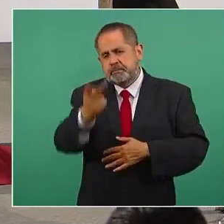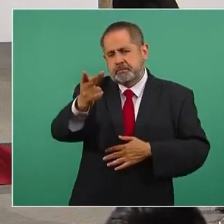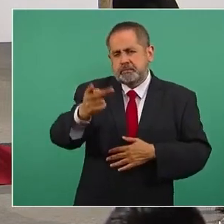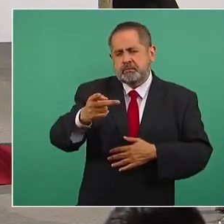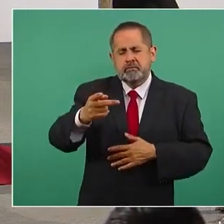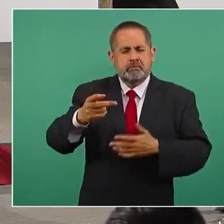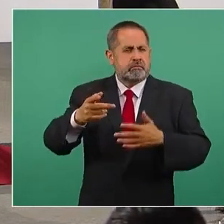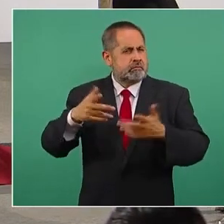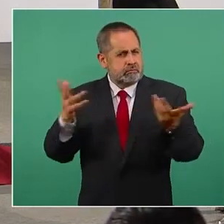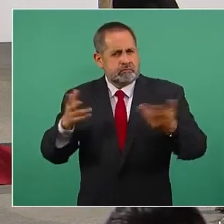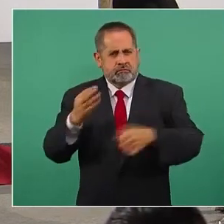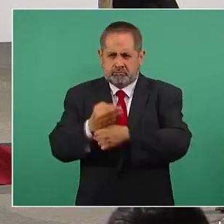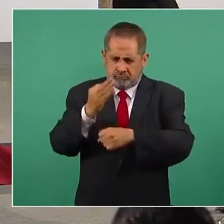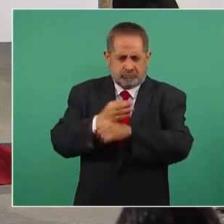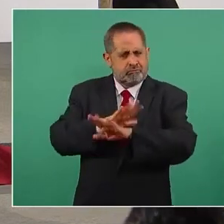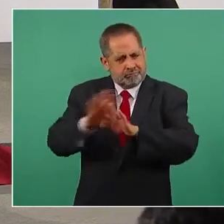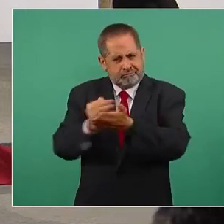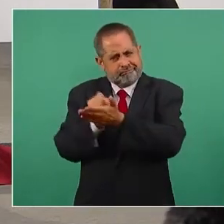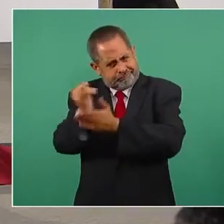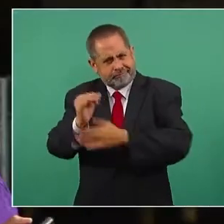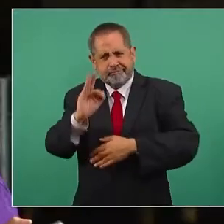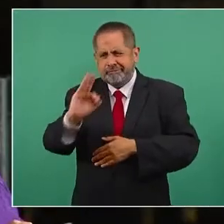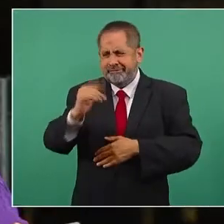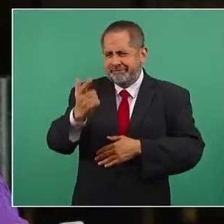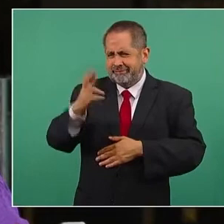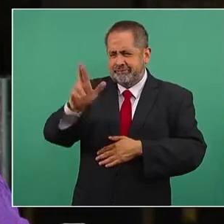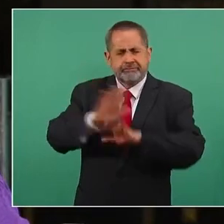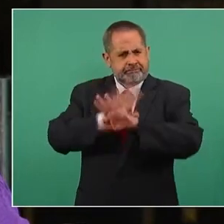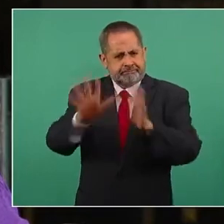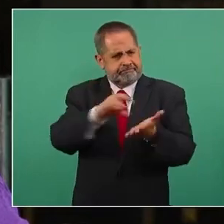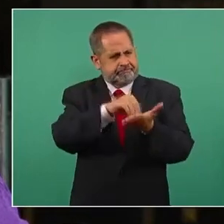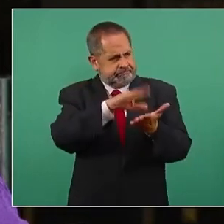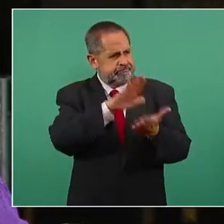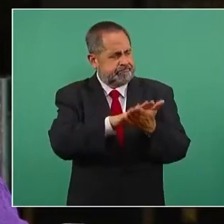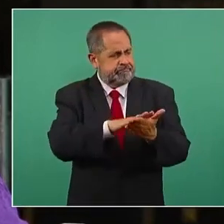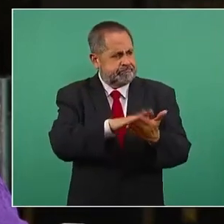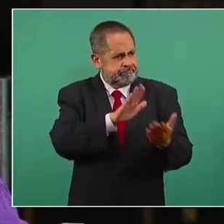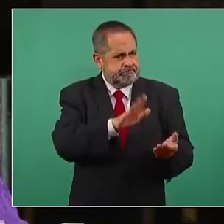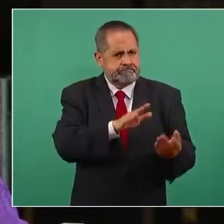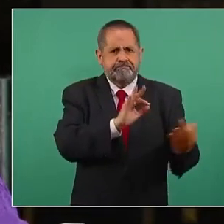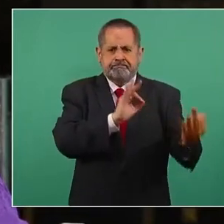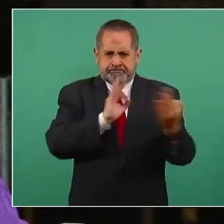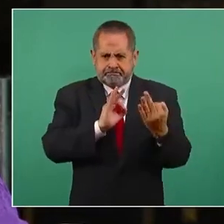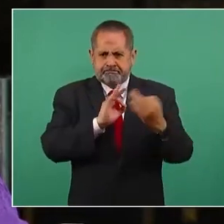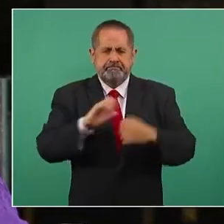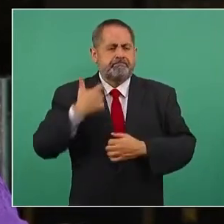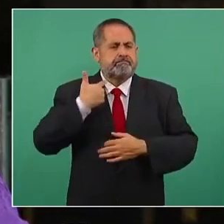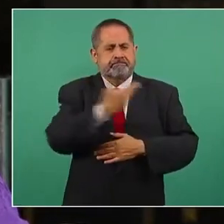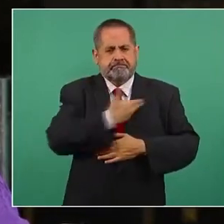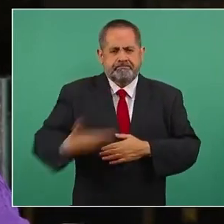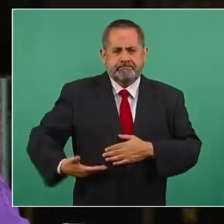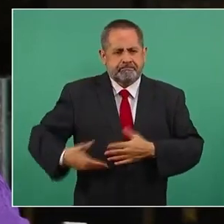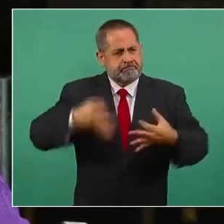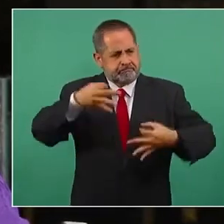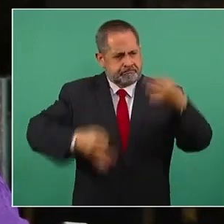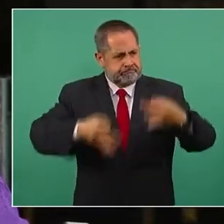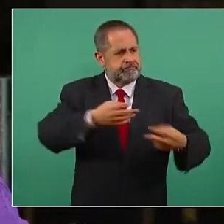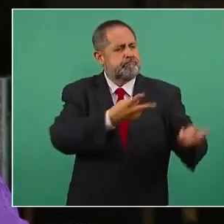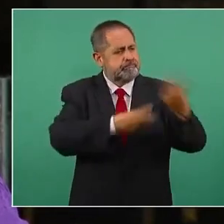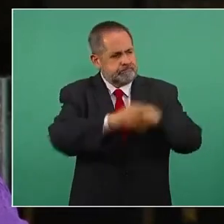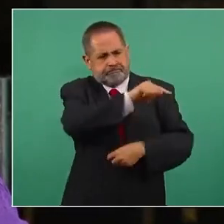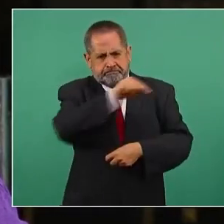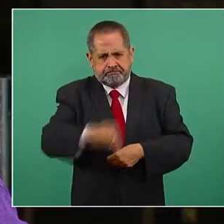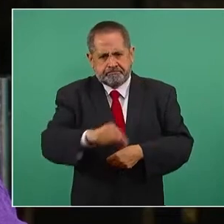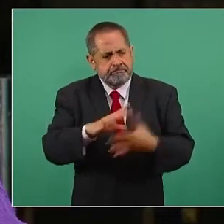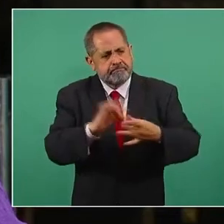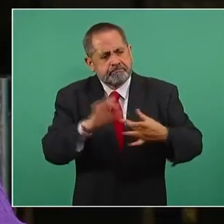no debería ya la Fiscalía General de la República citar al presidente, al expresidente Calderón, para que explique